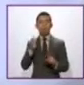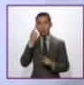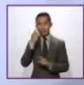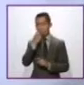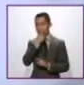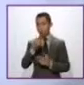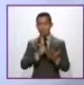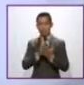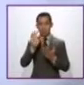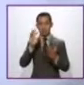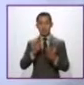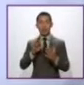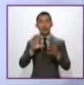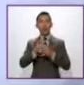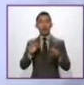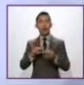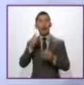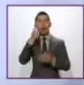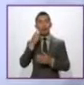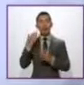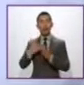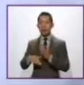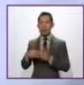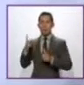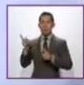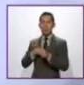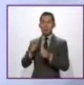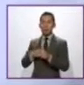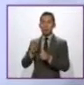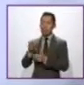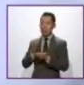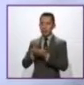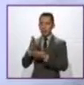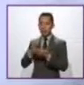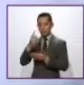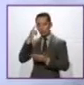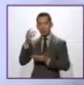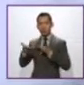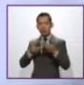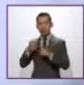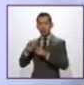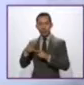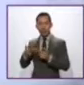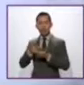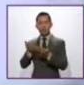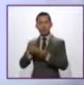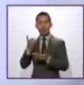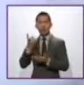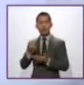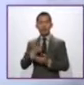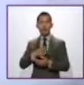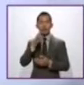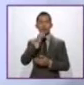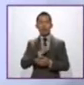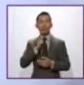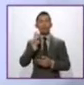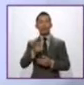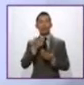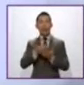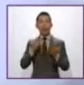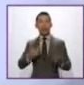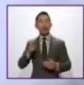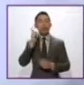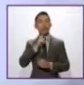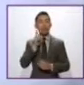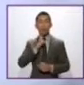democracia si no podemos nosotros garantizar primero el acceso a los servicios básicos, si nosotros no podemos lograr que hoy nuestras